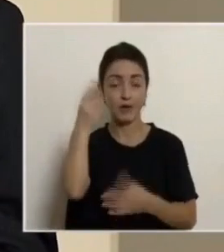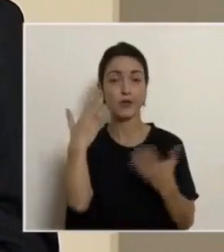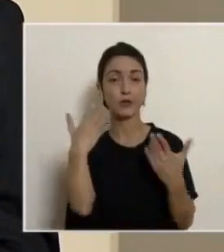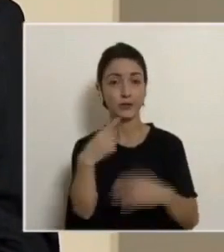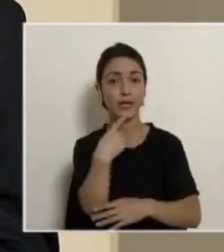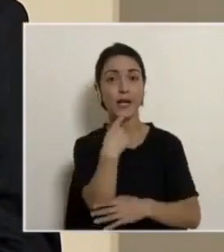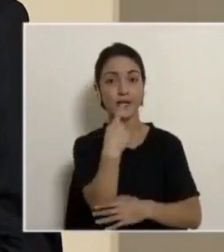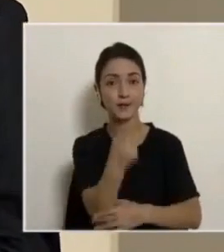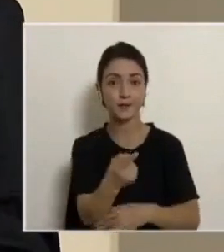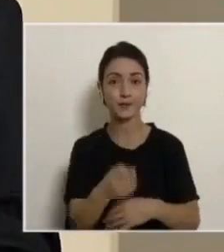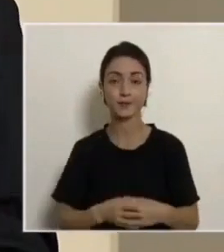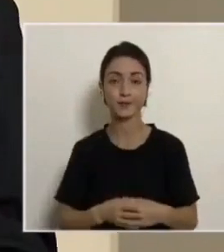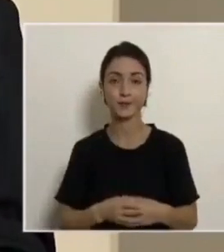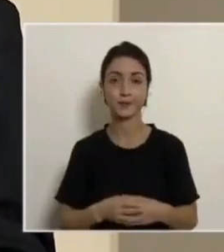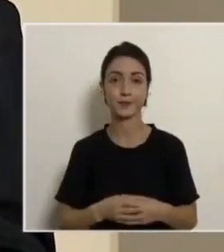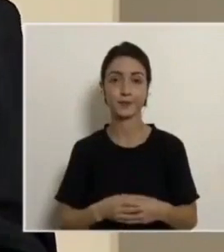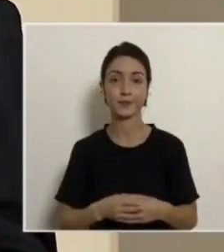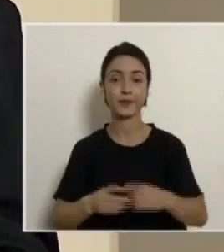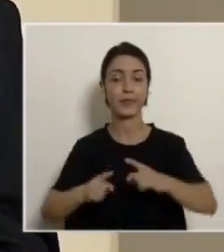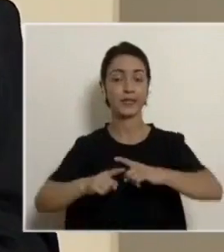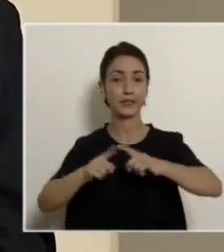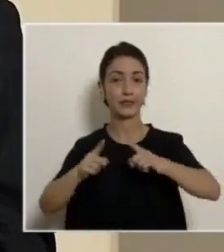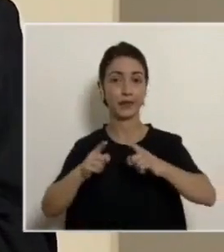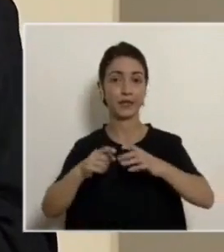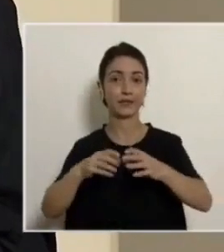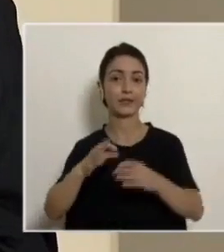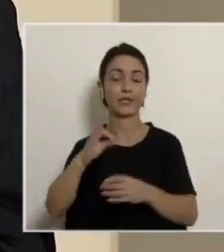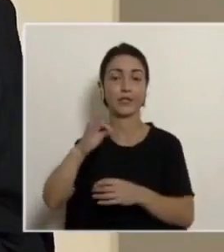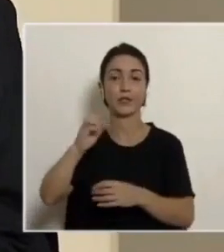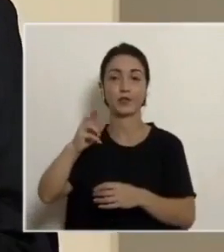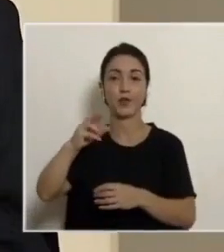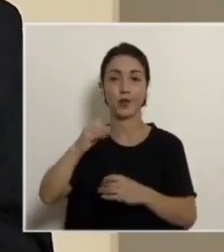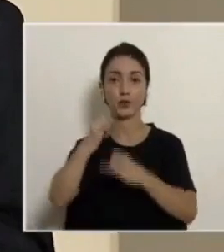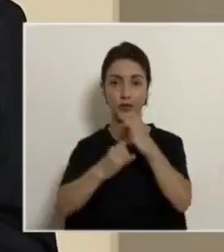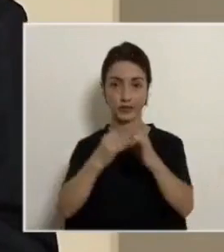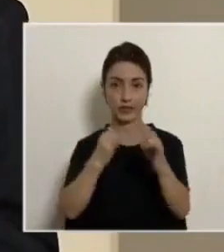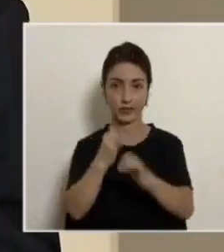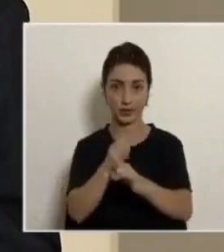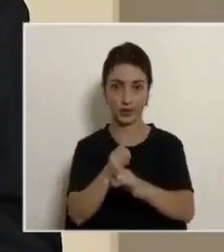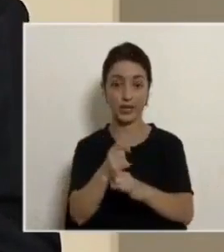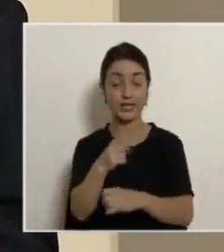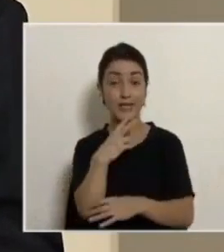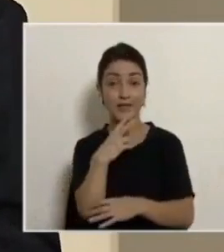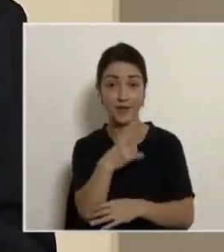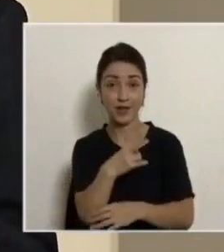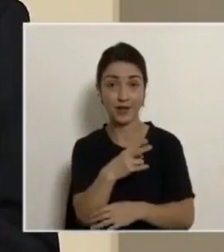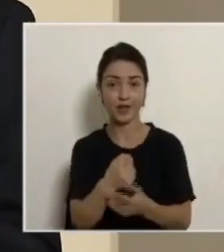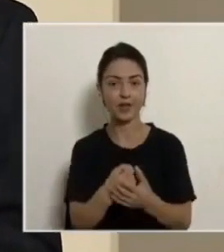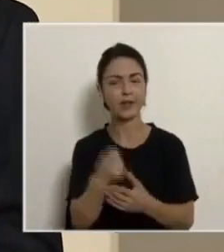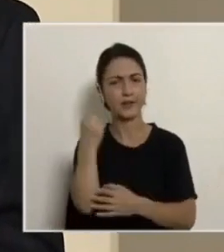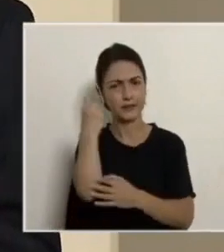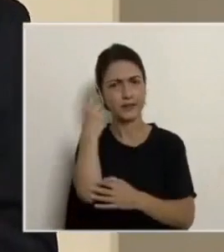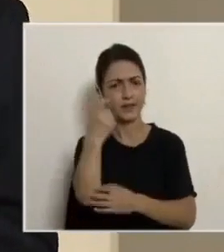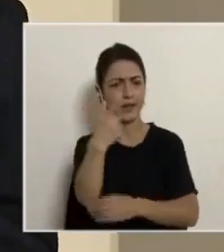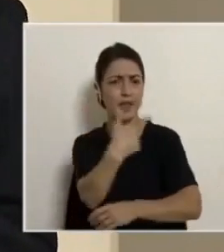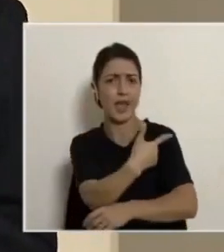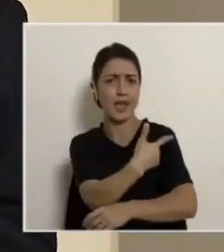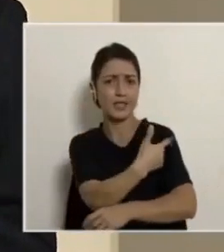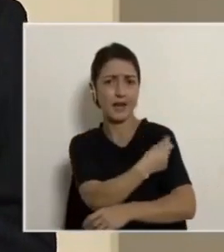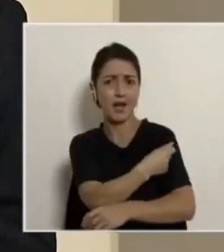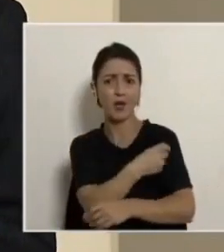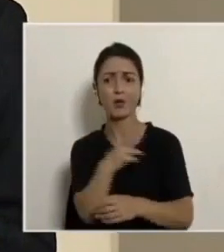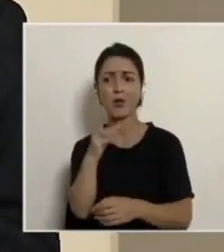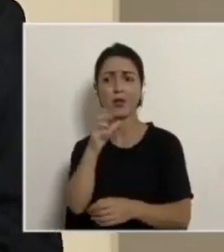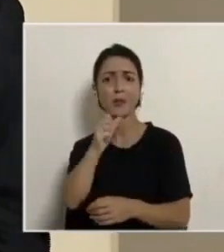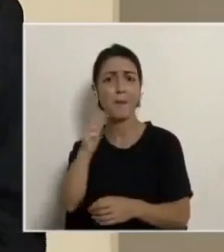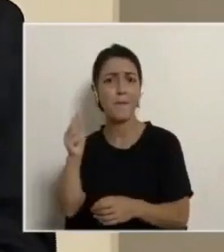que el gobierno ha planteado en foros internacionales, pero esa es la realidad. Y es comprensible porque esta vacuna se viene produciendo hace